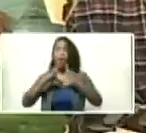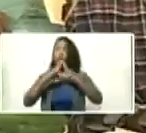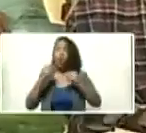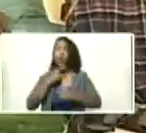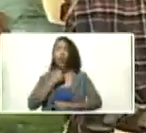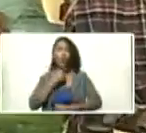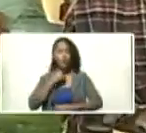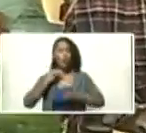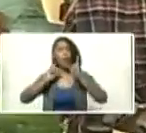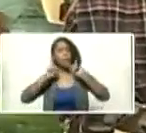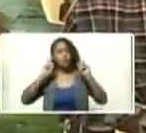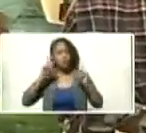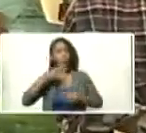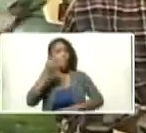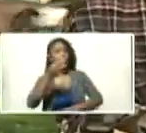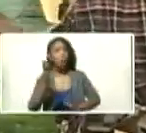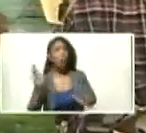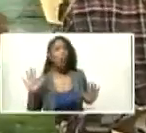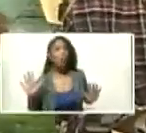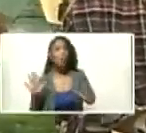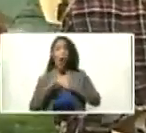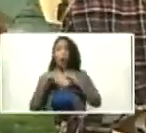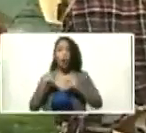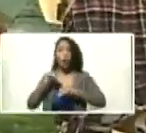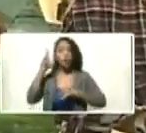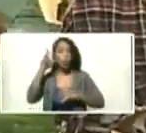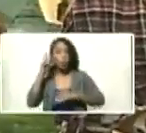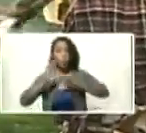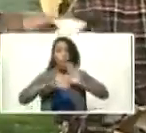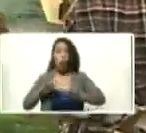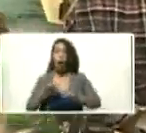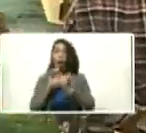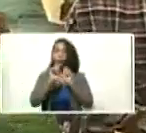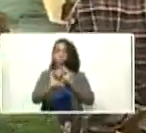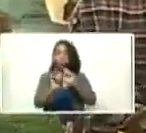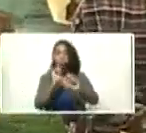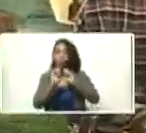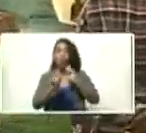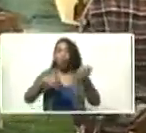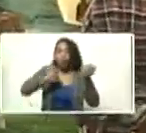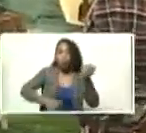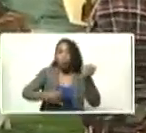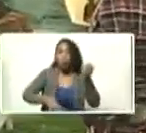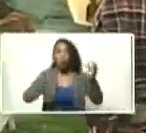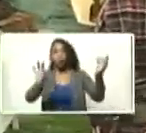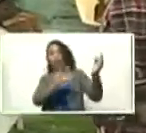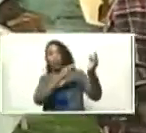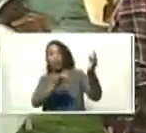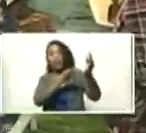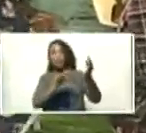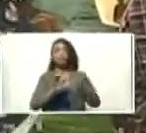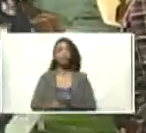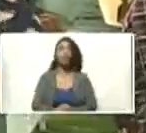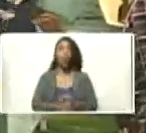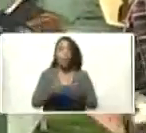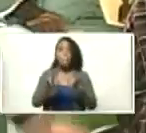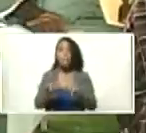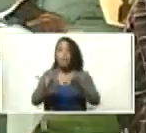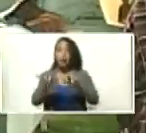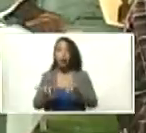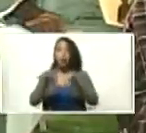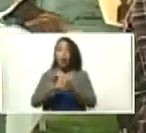la música, ¿verdad? A todos, suena un tambor, una trompeta, un cuatro, un violín, un piano, a